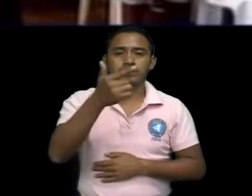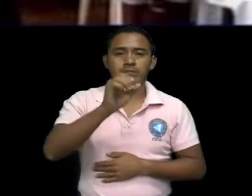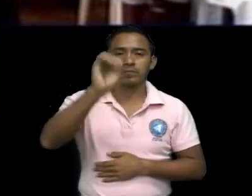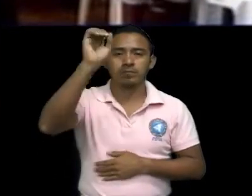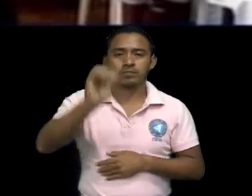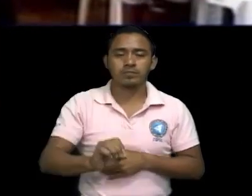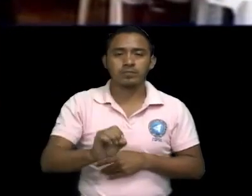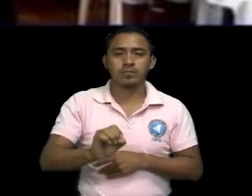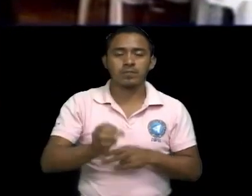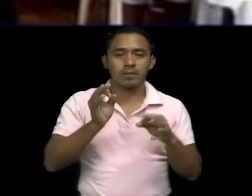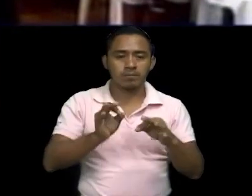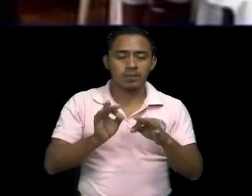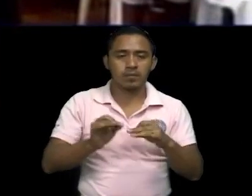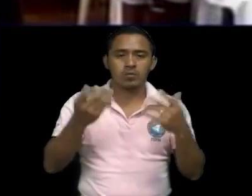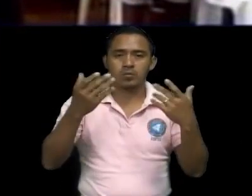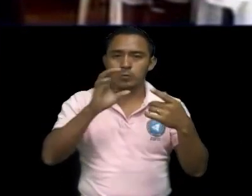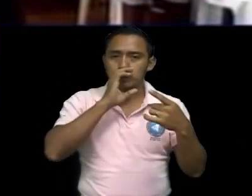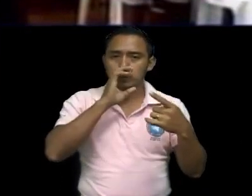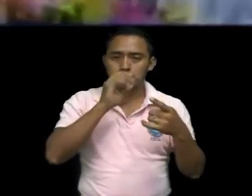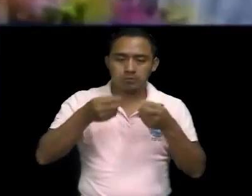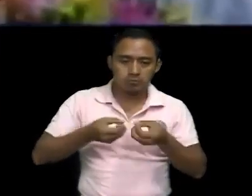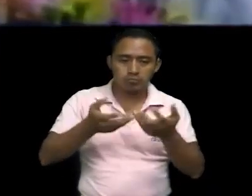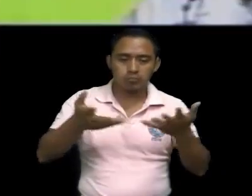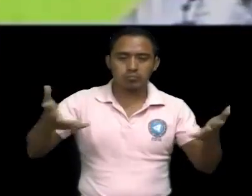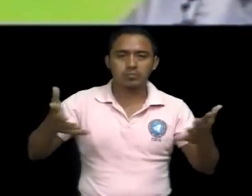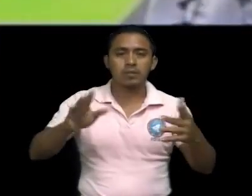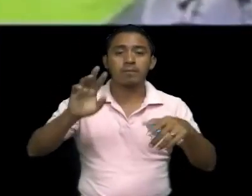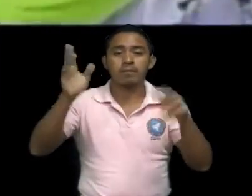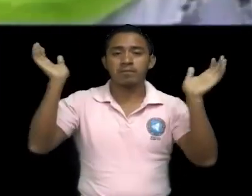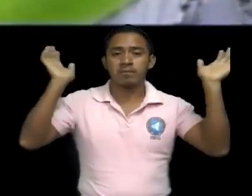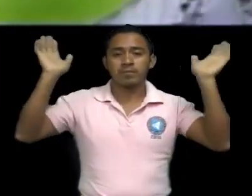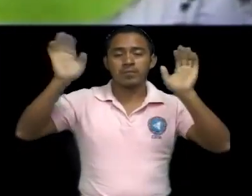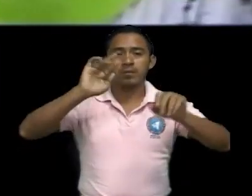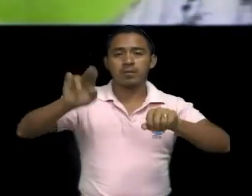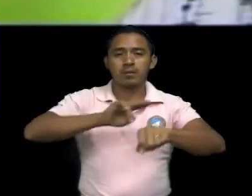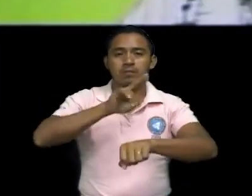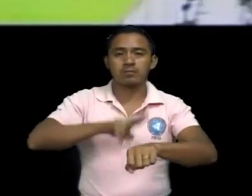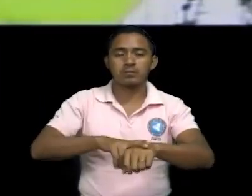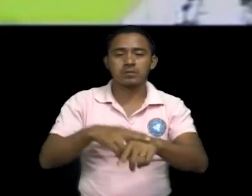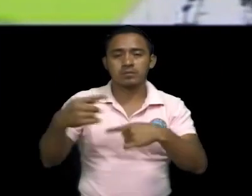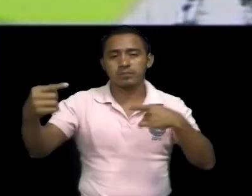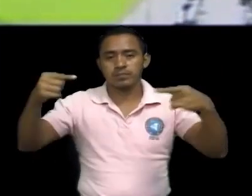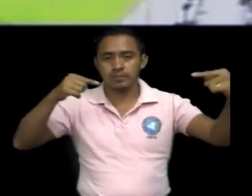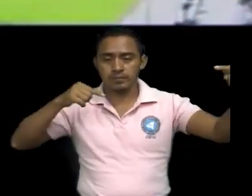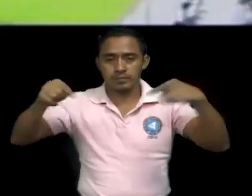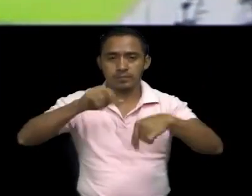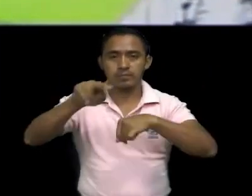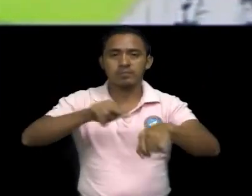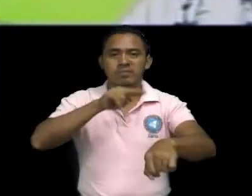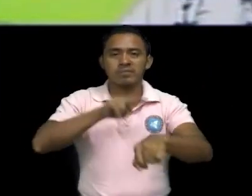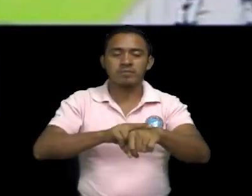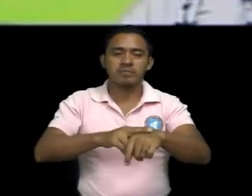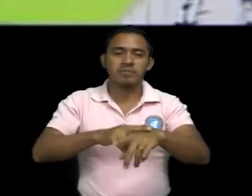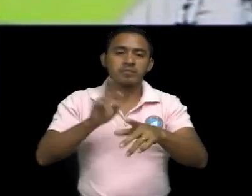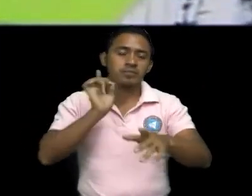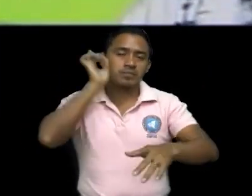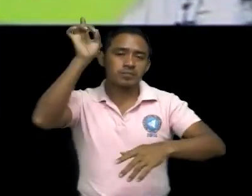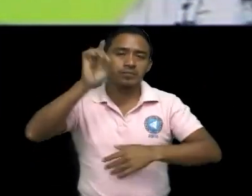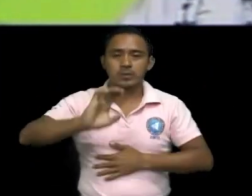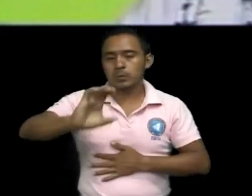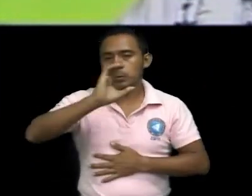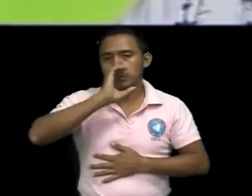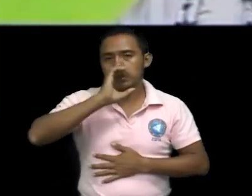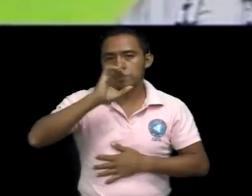70% de abastecimiento de cerdo llega a los mercados nacionales. Parte de la Estrategia Nacional de Desarrollo de la